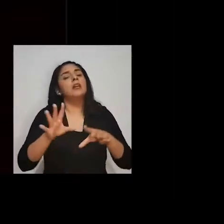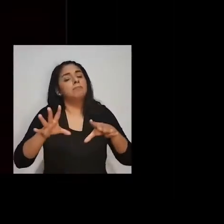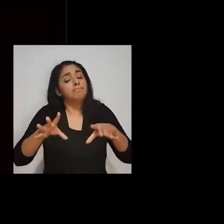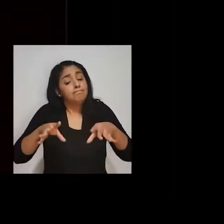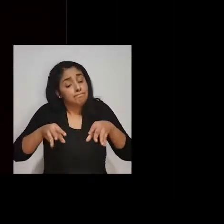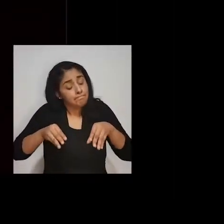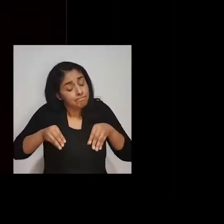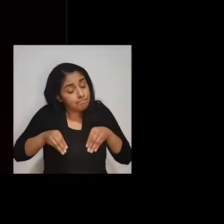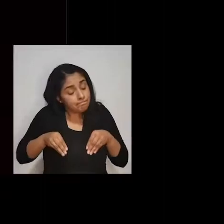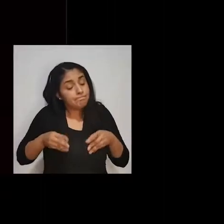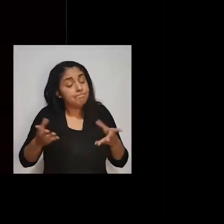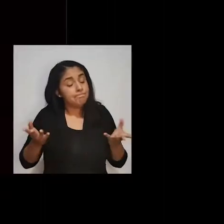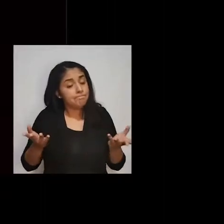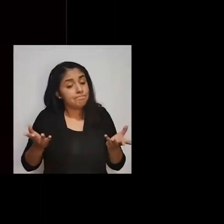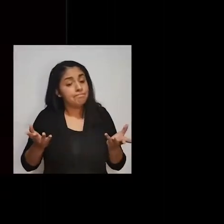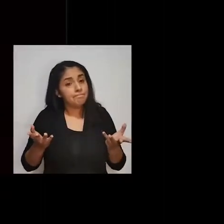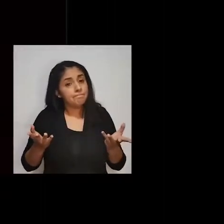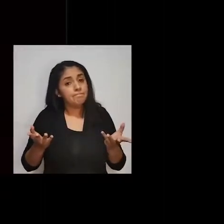resignarse,